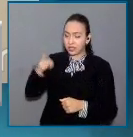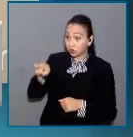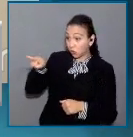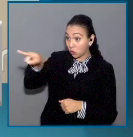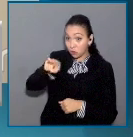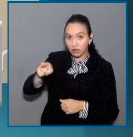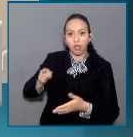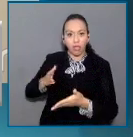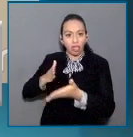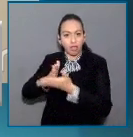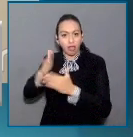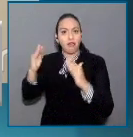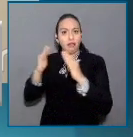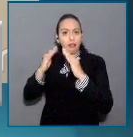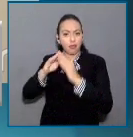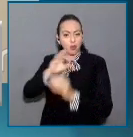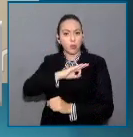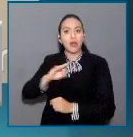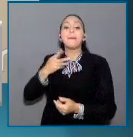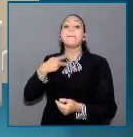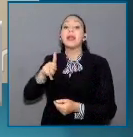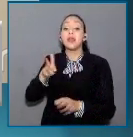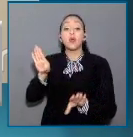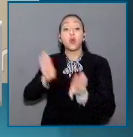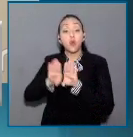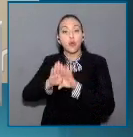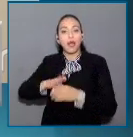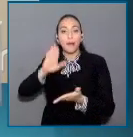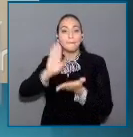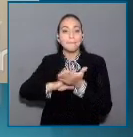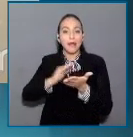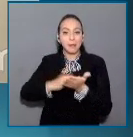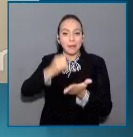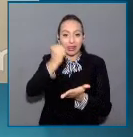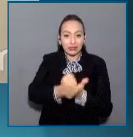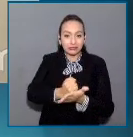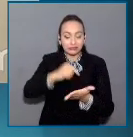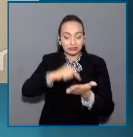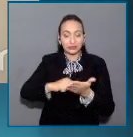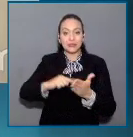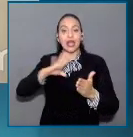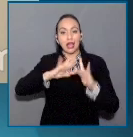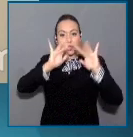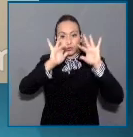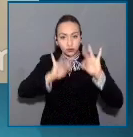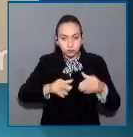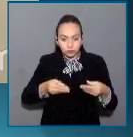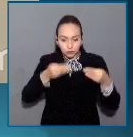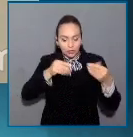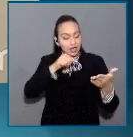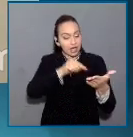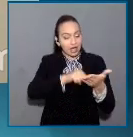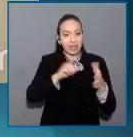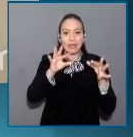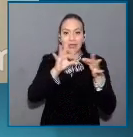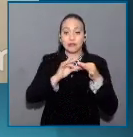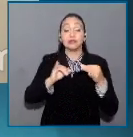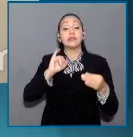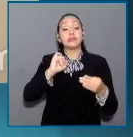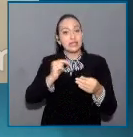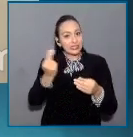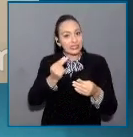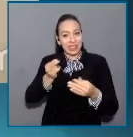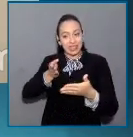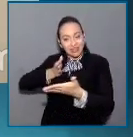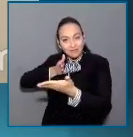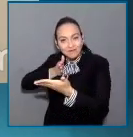cuando sea justificado de manera suficiente la necesidad de restringir el